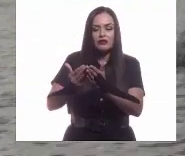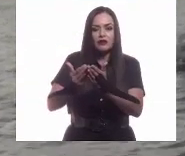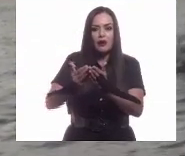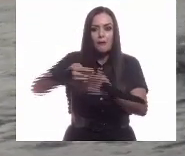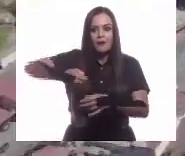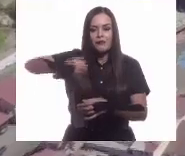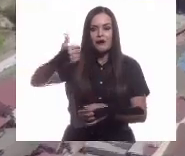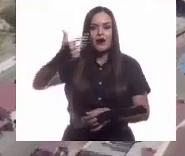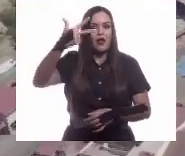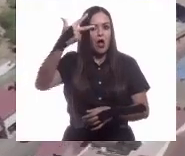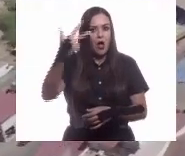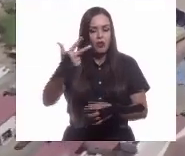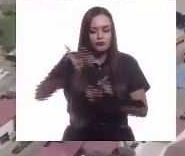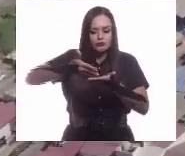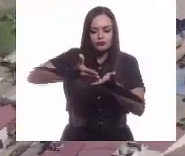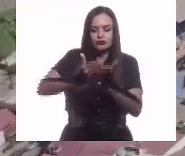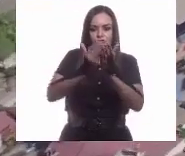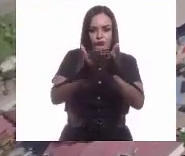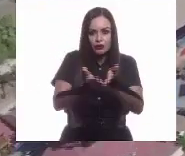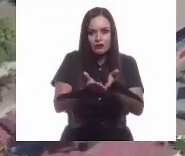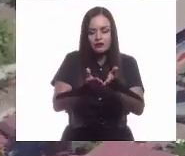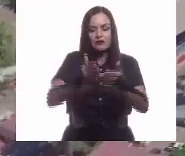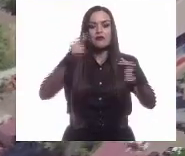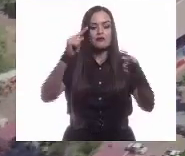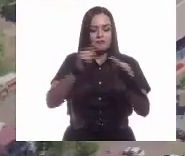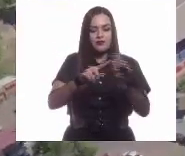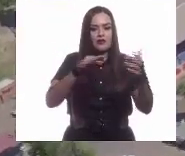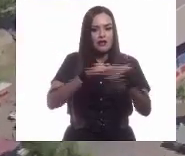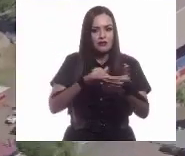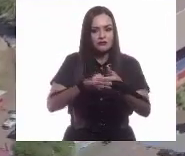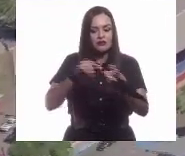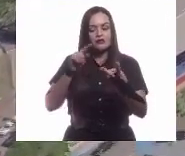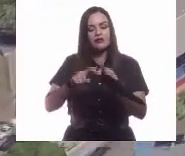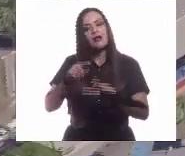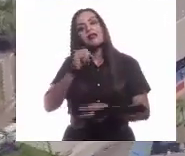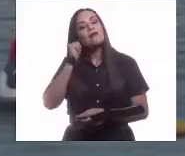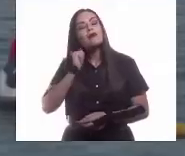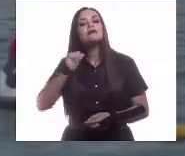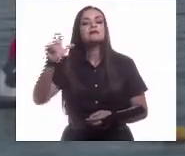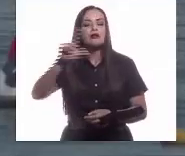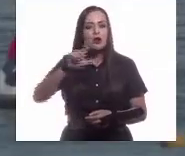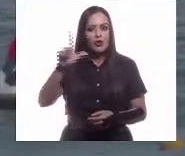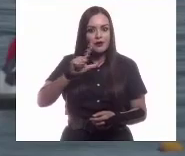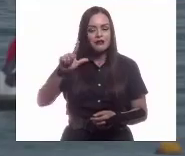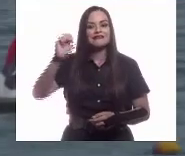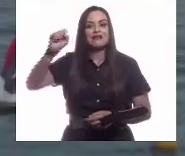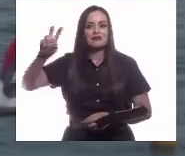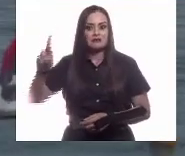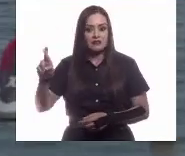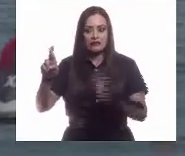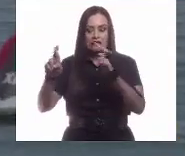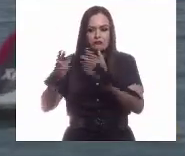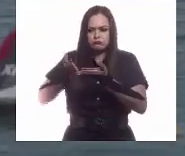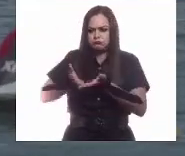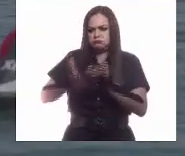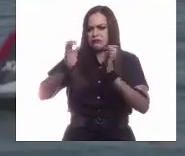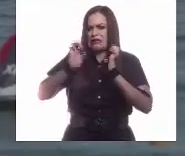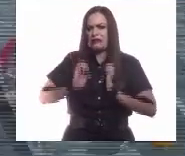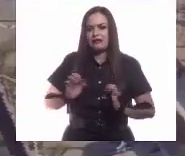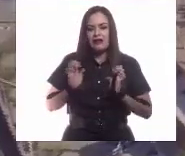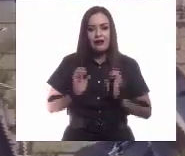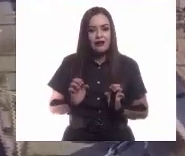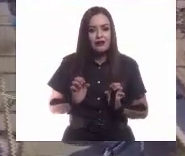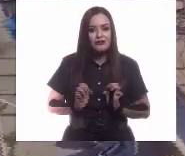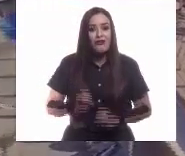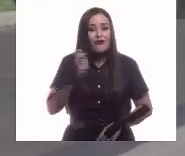de California, incluyendo Cabo San Lucas, La Paz, Loreto y Santa Rosalía. Con esto va a